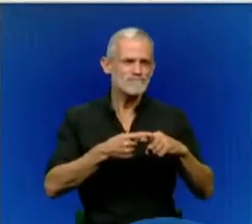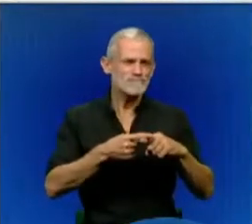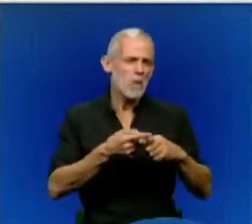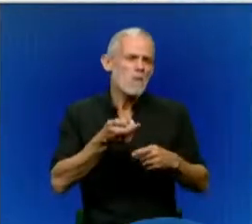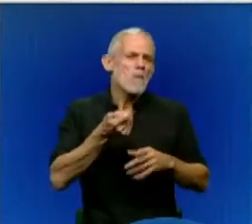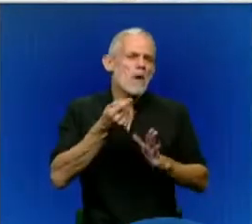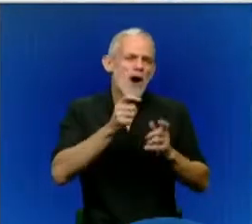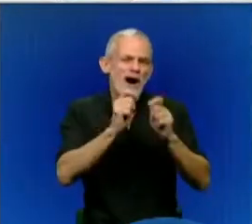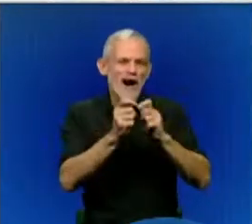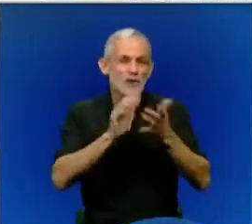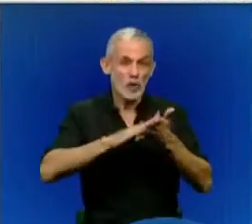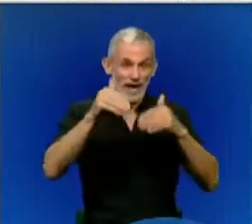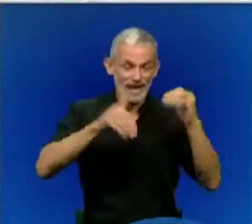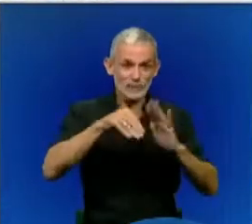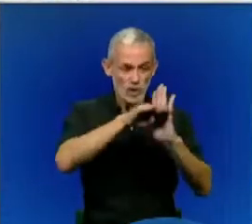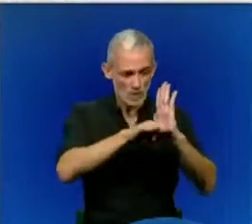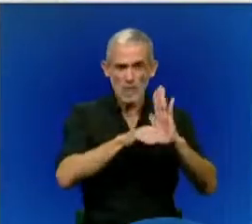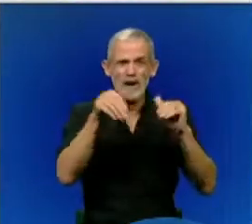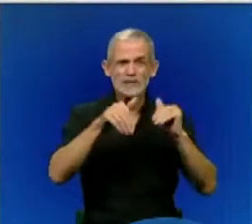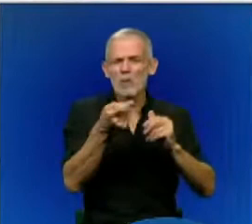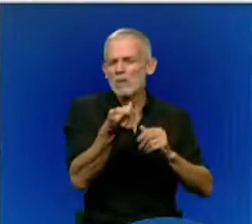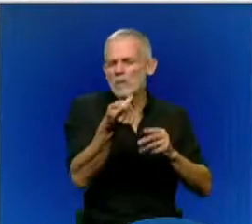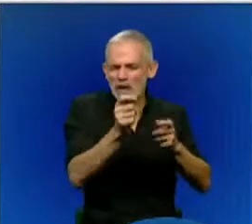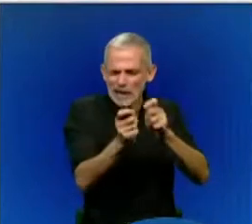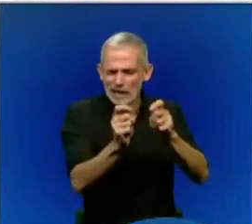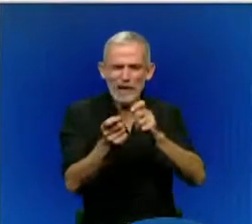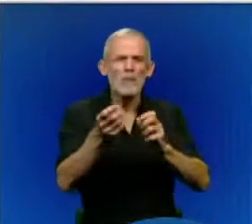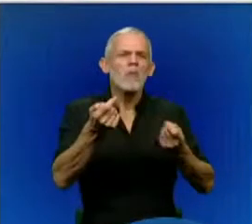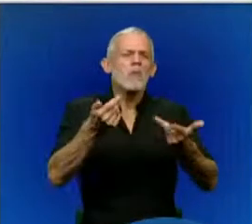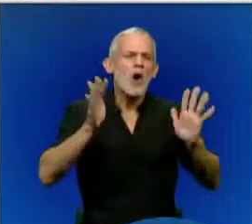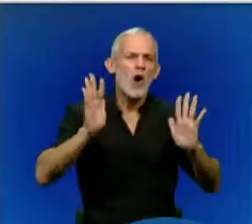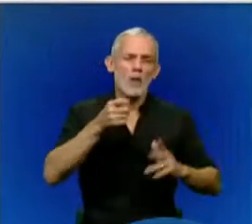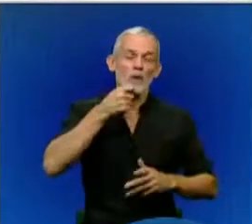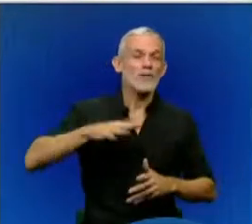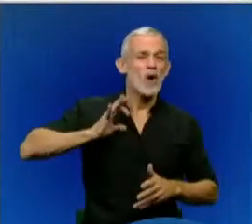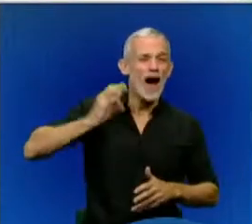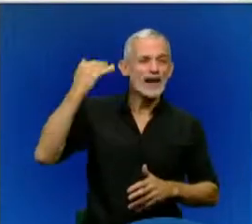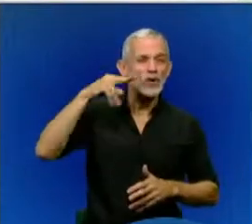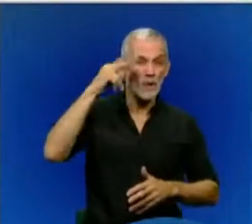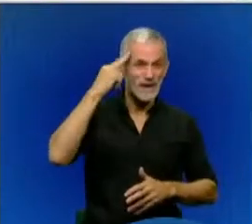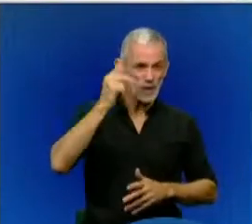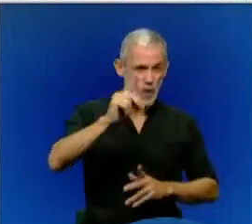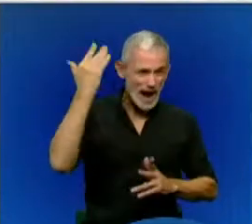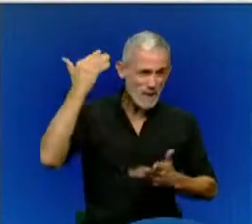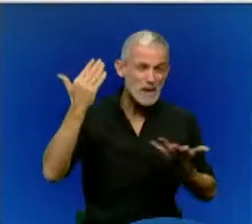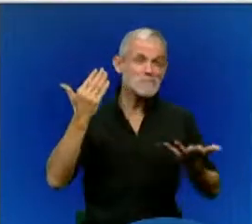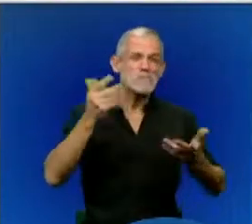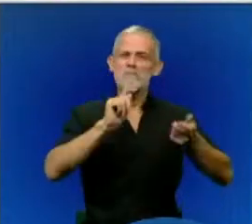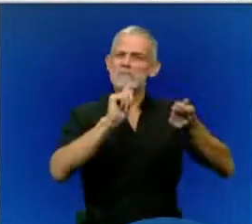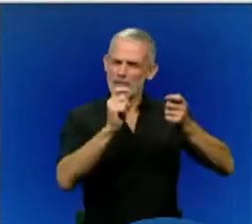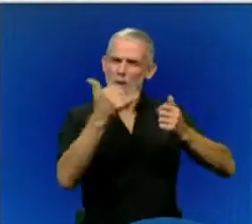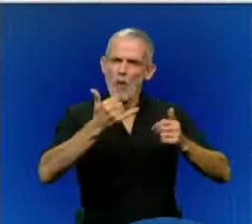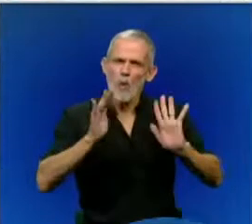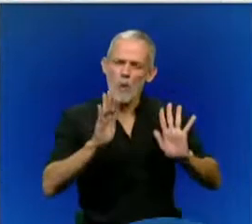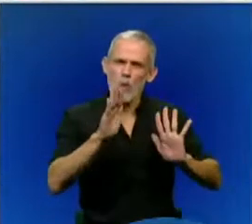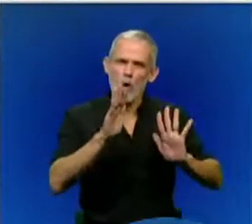pocas modificaciones de las normas electorales, por ejemplo, la del 2009, quizás como la referencia única,